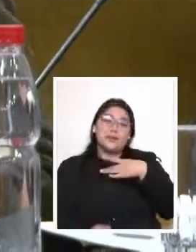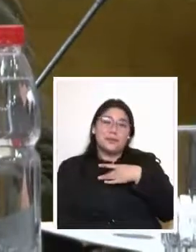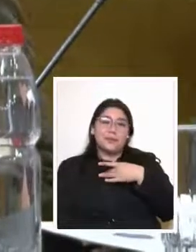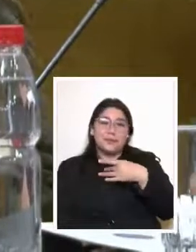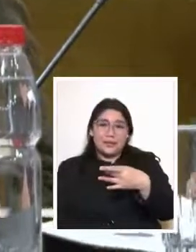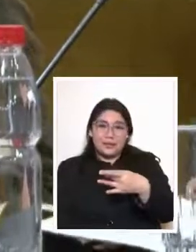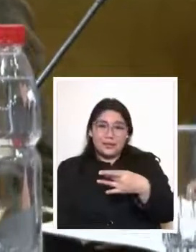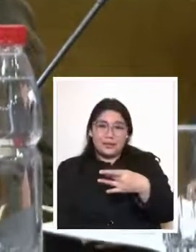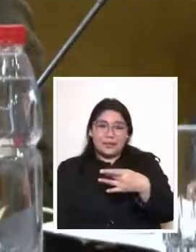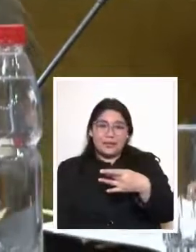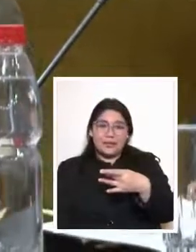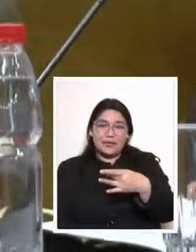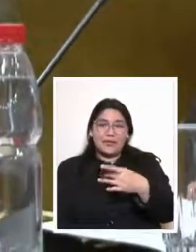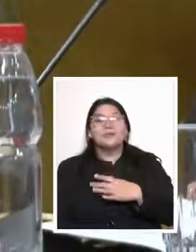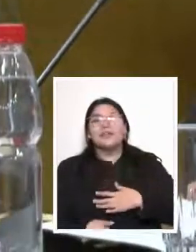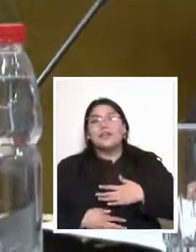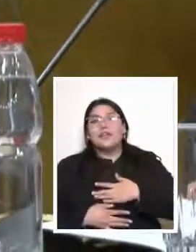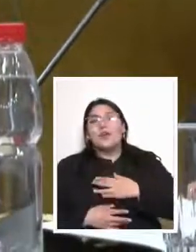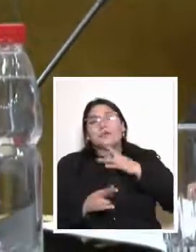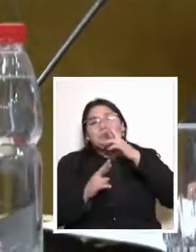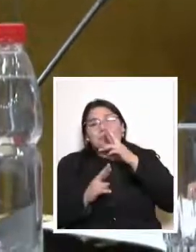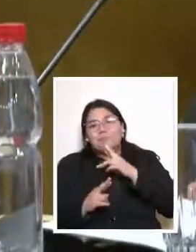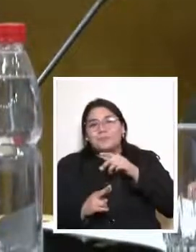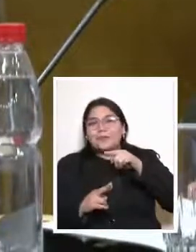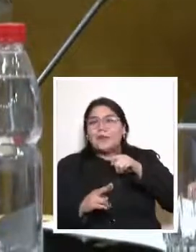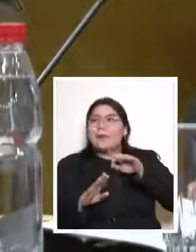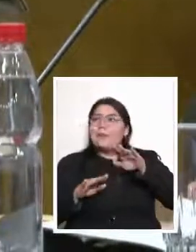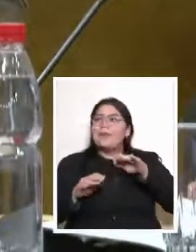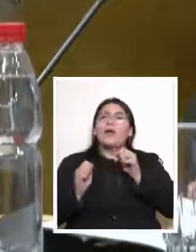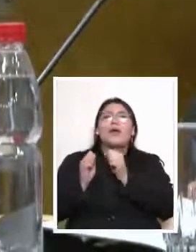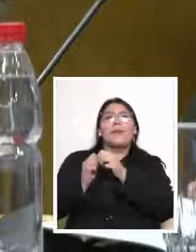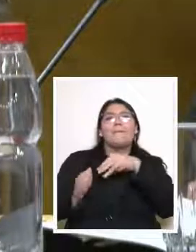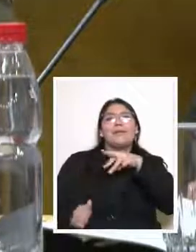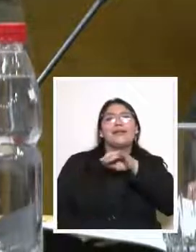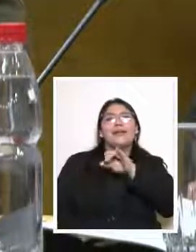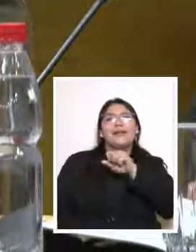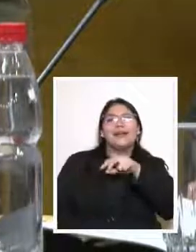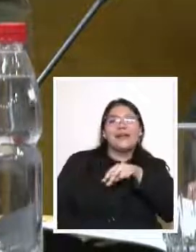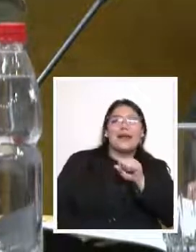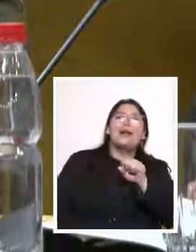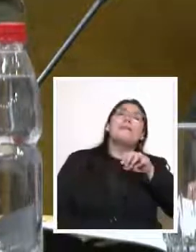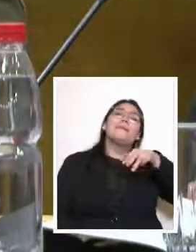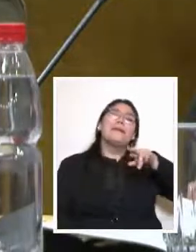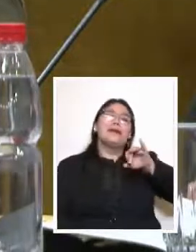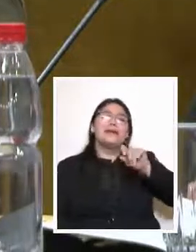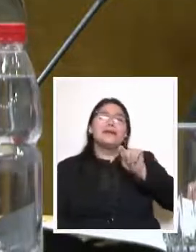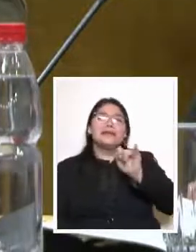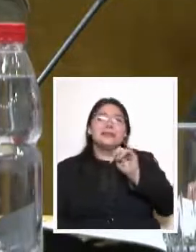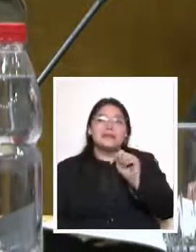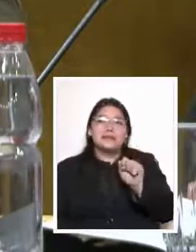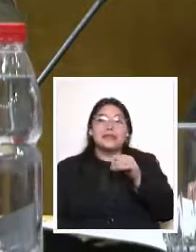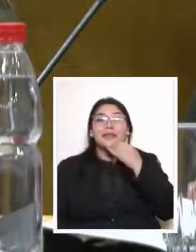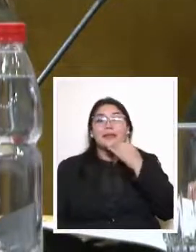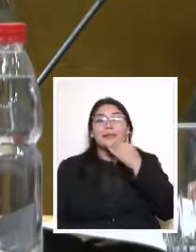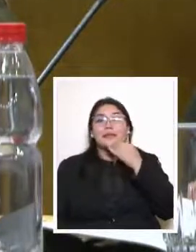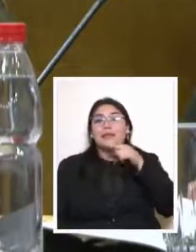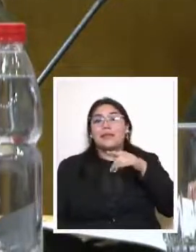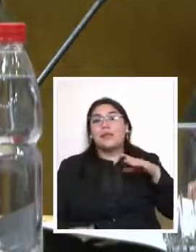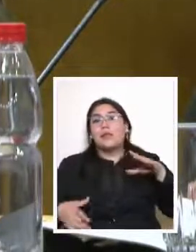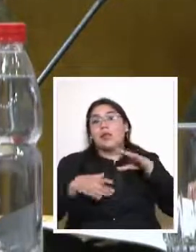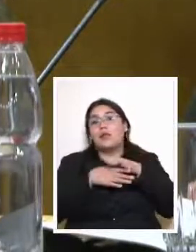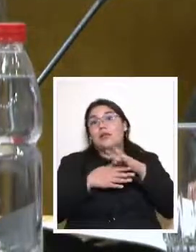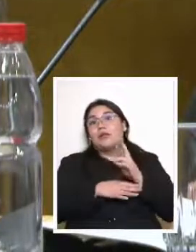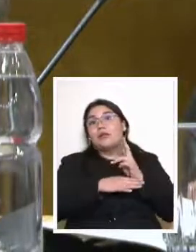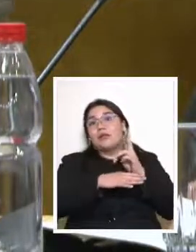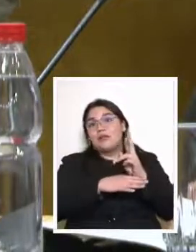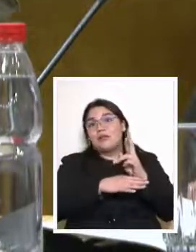Es un honor estar en un panel con Maritza y Mariana y en este encuentro presidido por nuestra primera rectora de la Universidad de